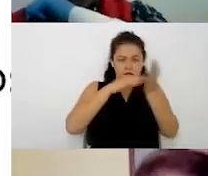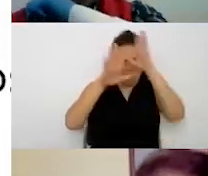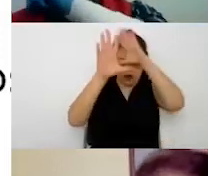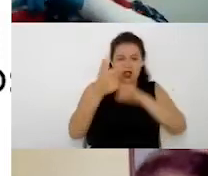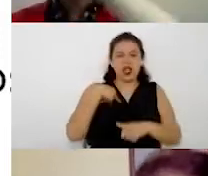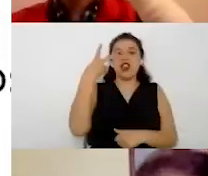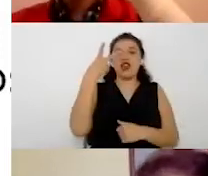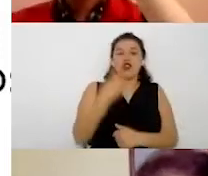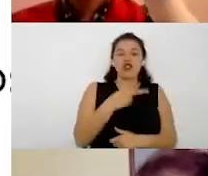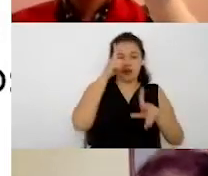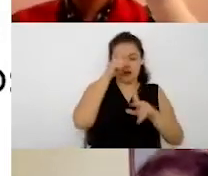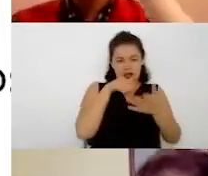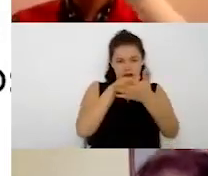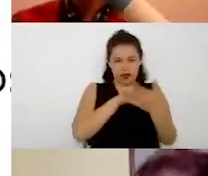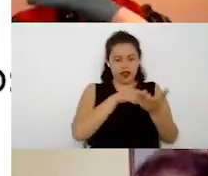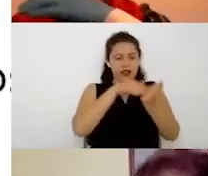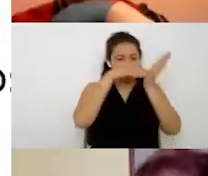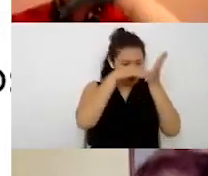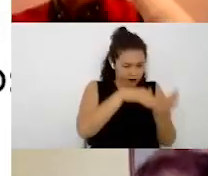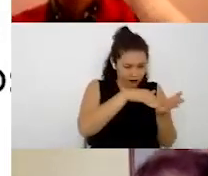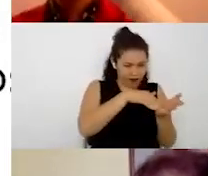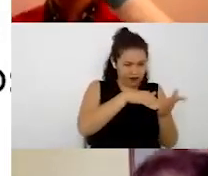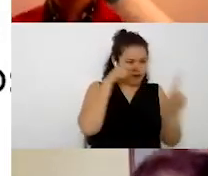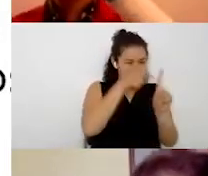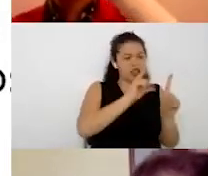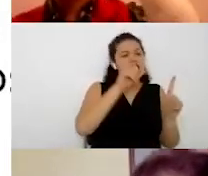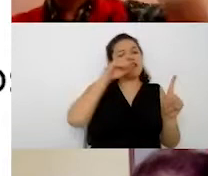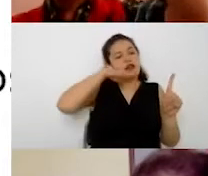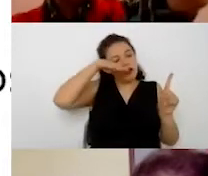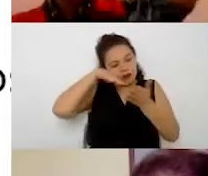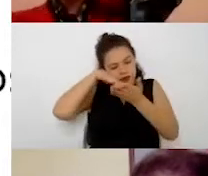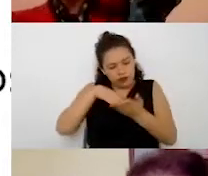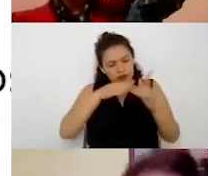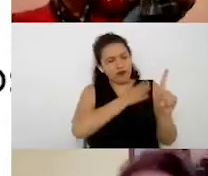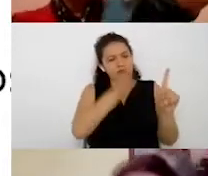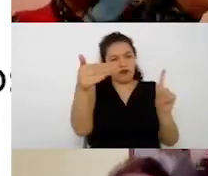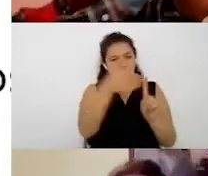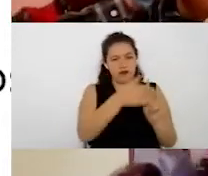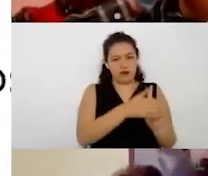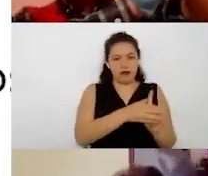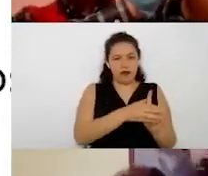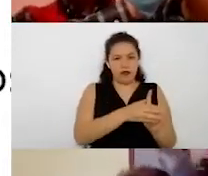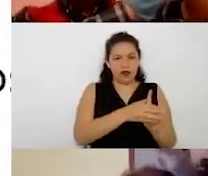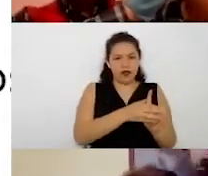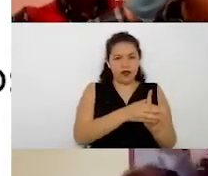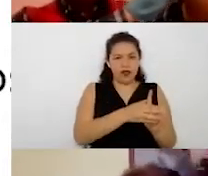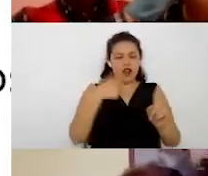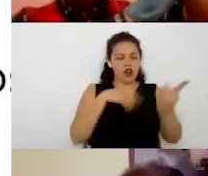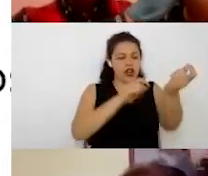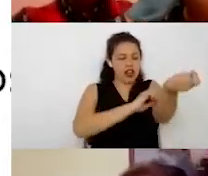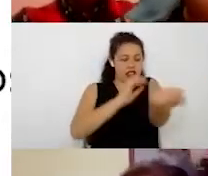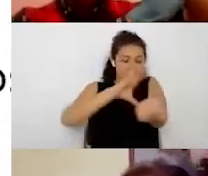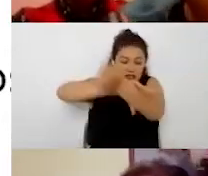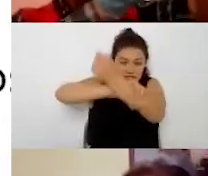contención, presión directa y presión indirecta, ¿ok? Porque no estoy presionando sobre la herida donde está